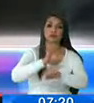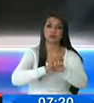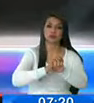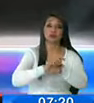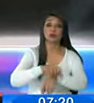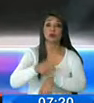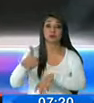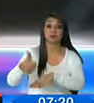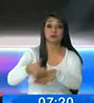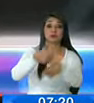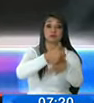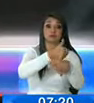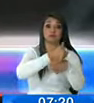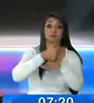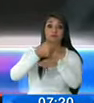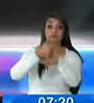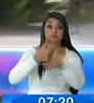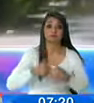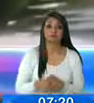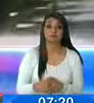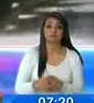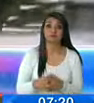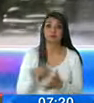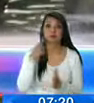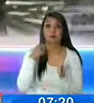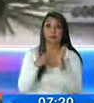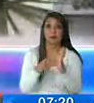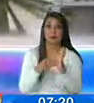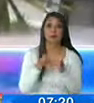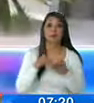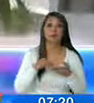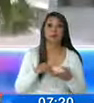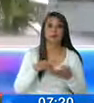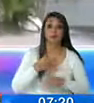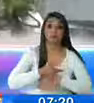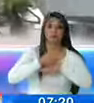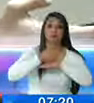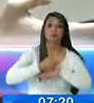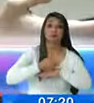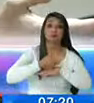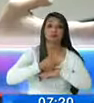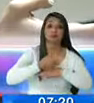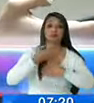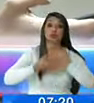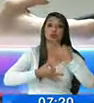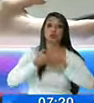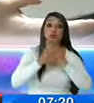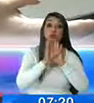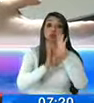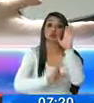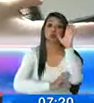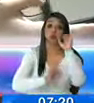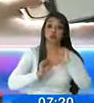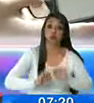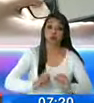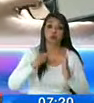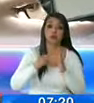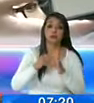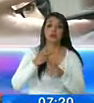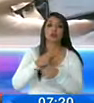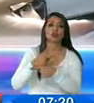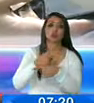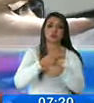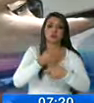demás autoridades. Entre los evaluados podrían estar los miembros de la Corte Constitucional. Por ejemplo, Consejo Nacional